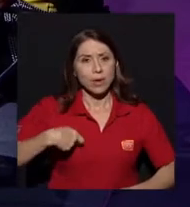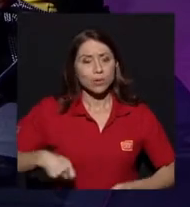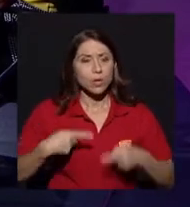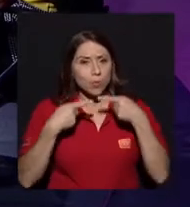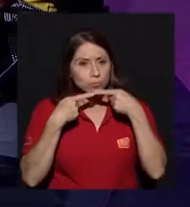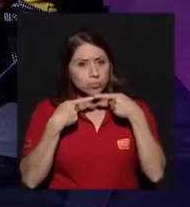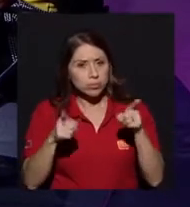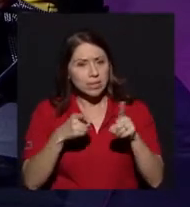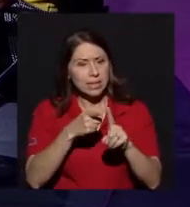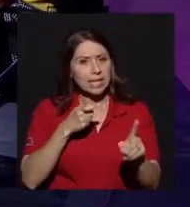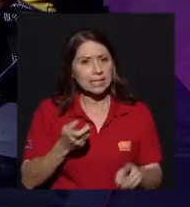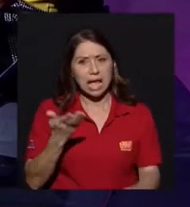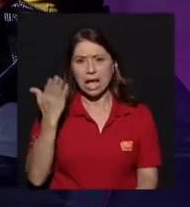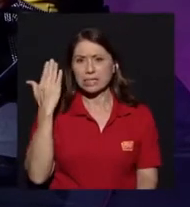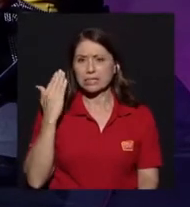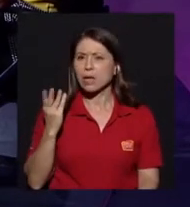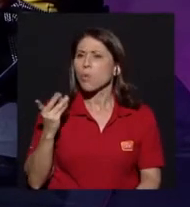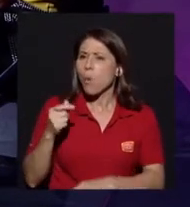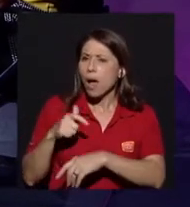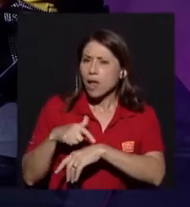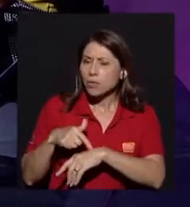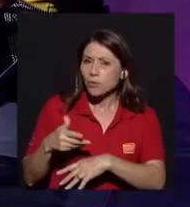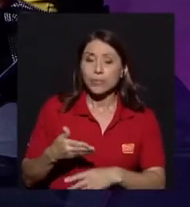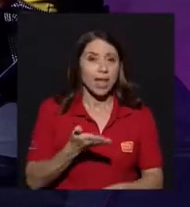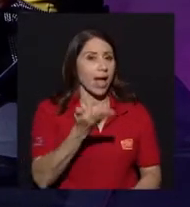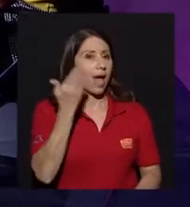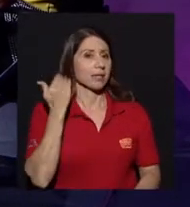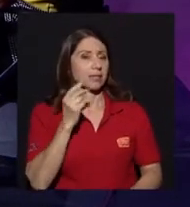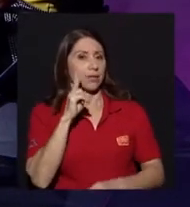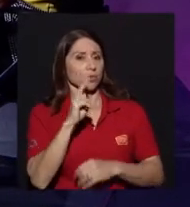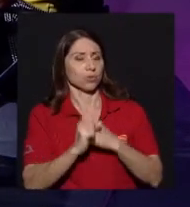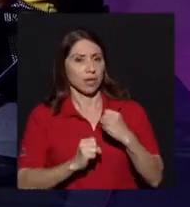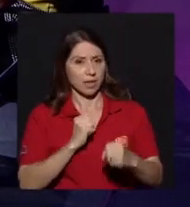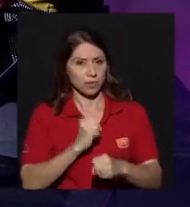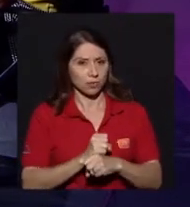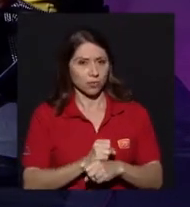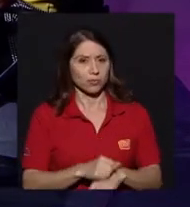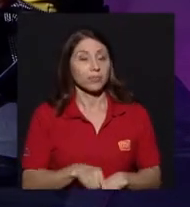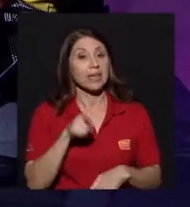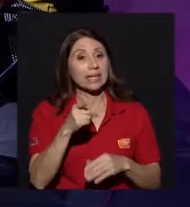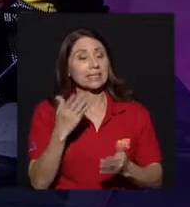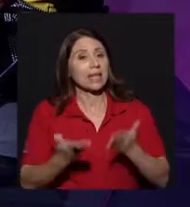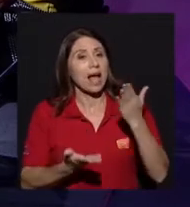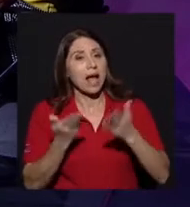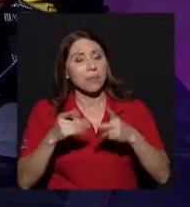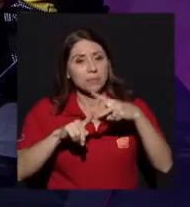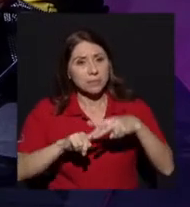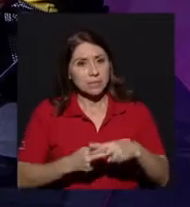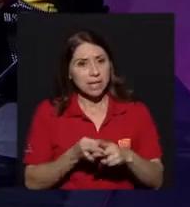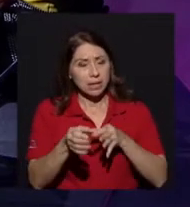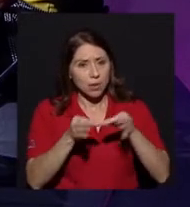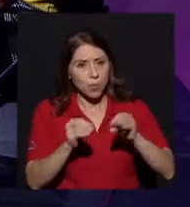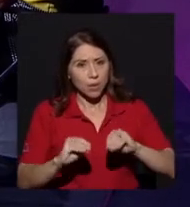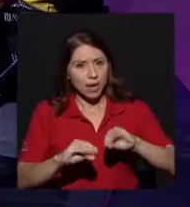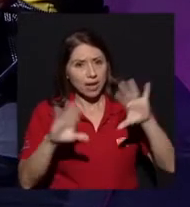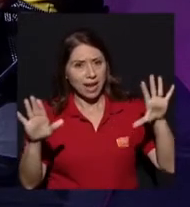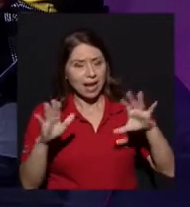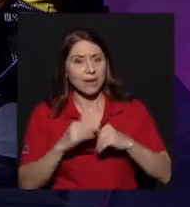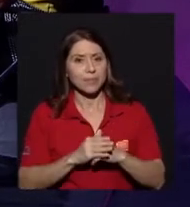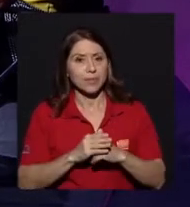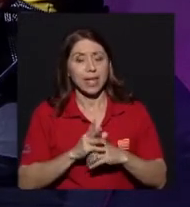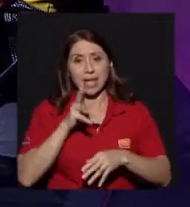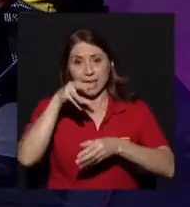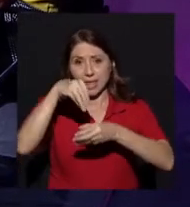desde hace cuánto margarida desde hace dos años y en este sentido tal vez empezar por aclarar que cualquier dentro del